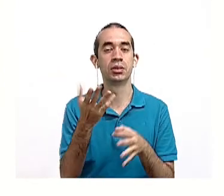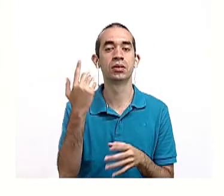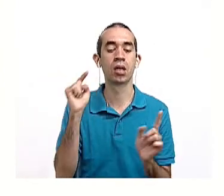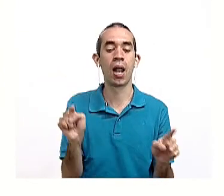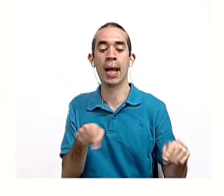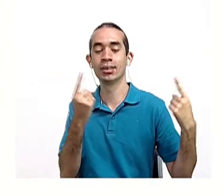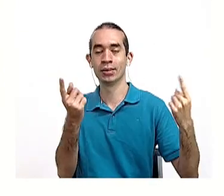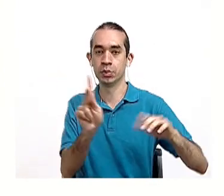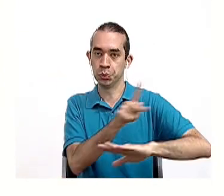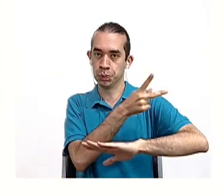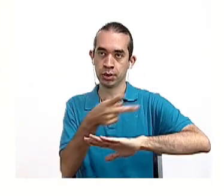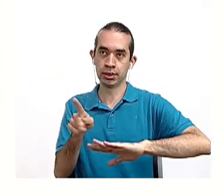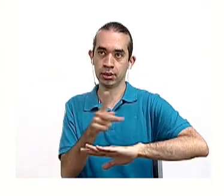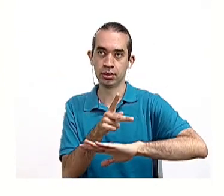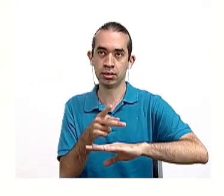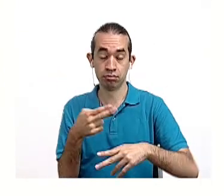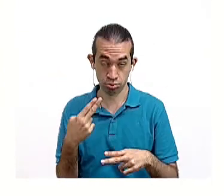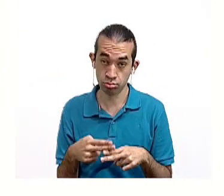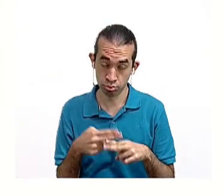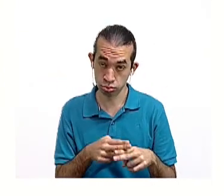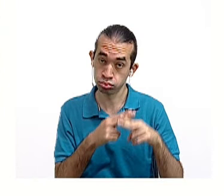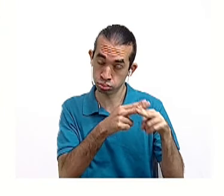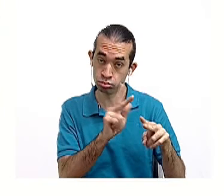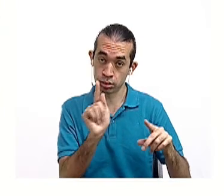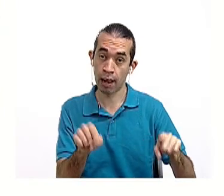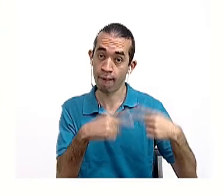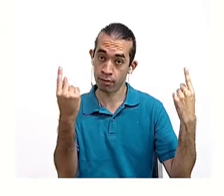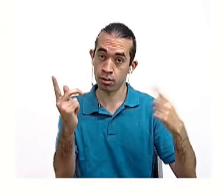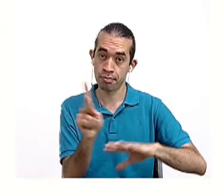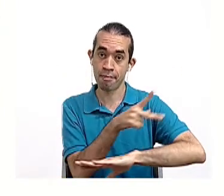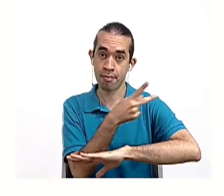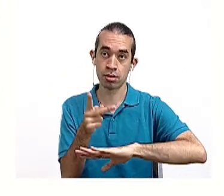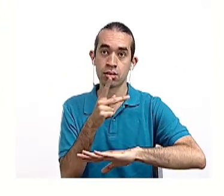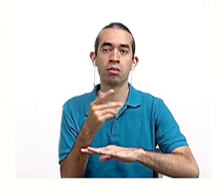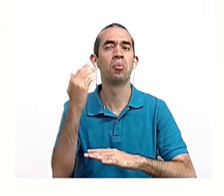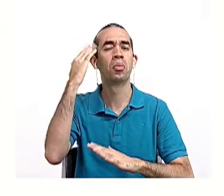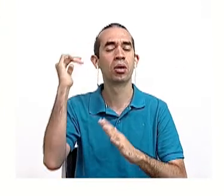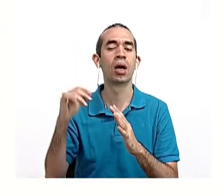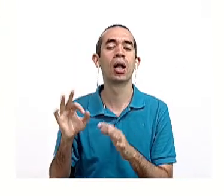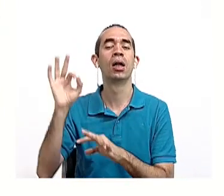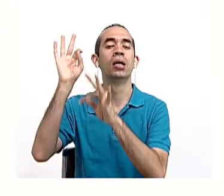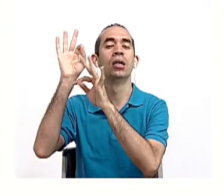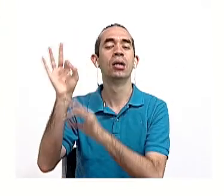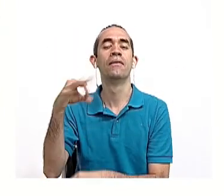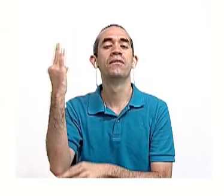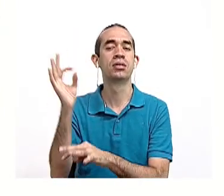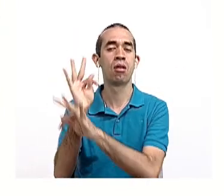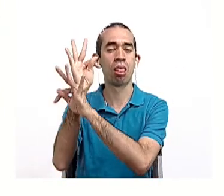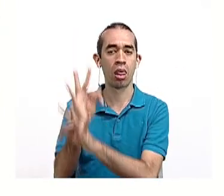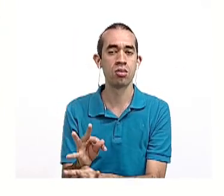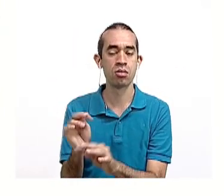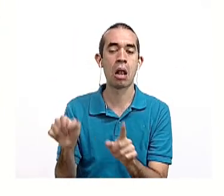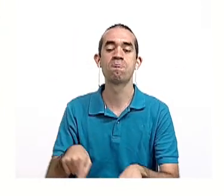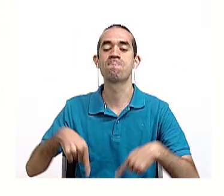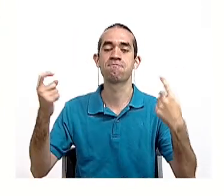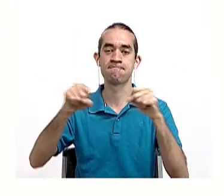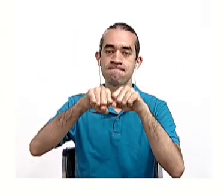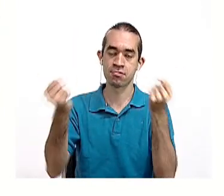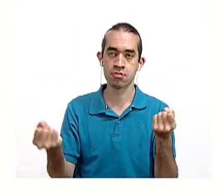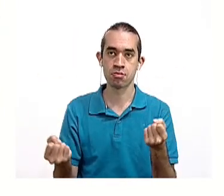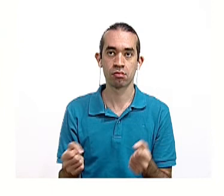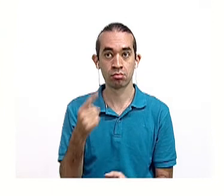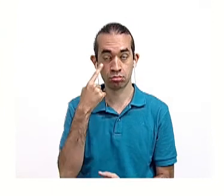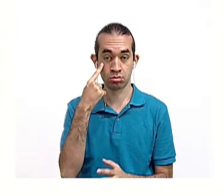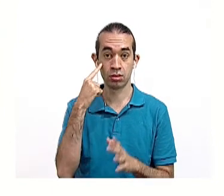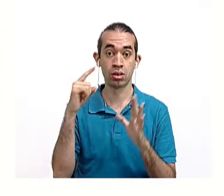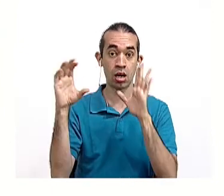antipoesía. Sí, así lo llamó, antipoesía, porque rompía con todo el estilo tradicional. En este caso, empleó